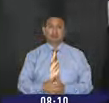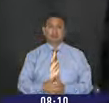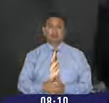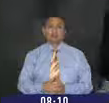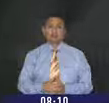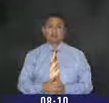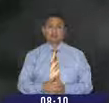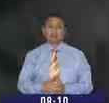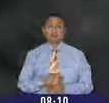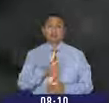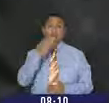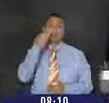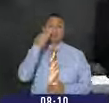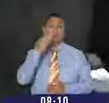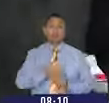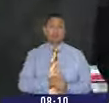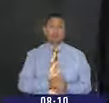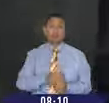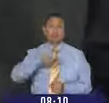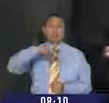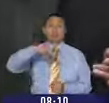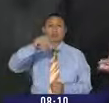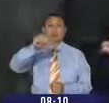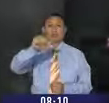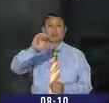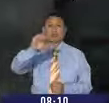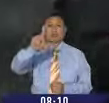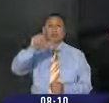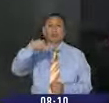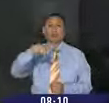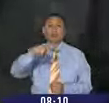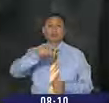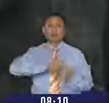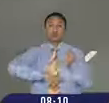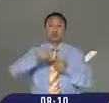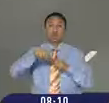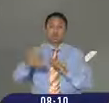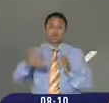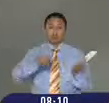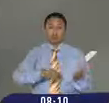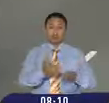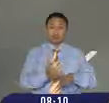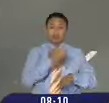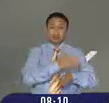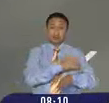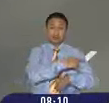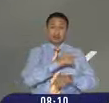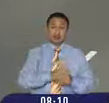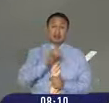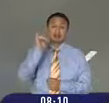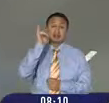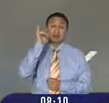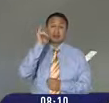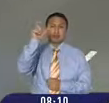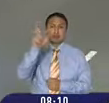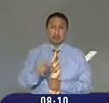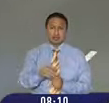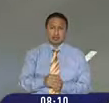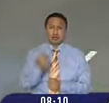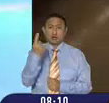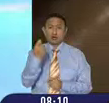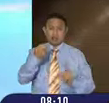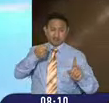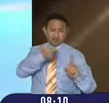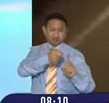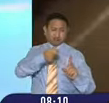A la madre de Paola Ortega la encontramos en la marcha. Su hija fue asesinada hace algunos días en Sangolquí por desconocidos que le propinaron